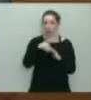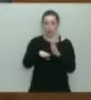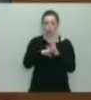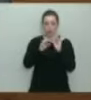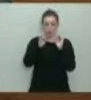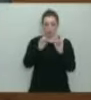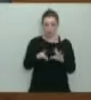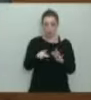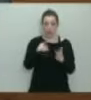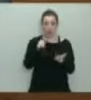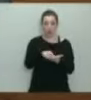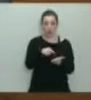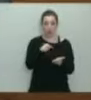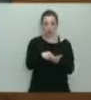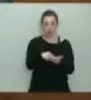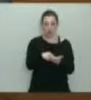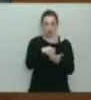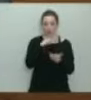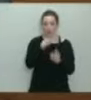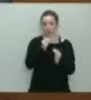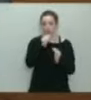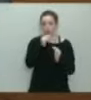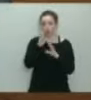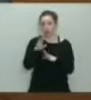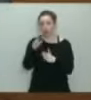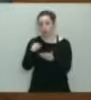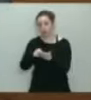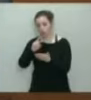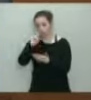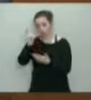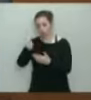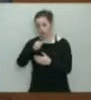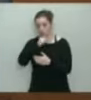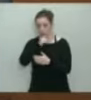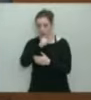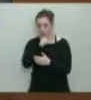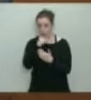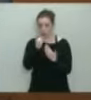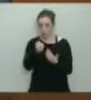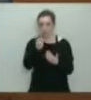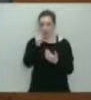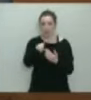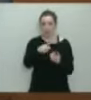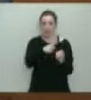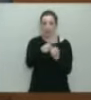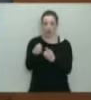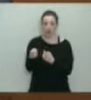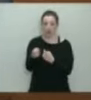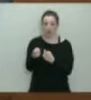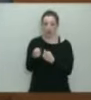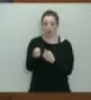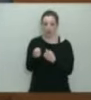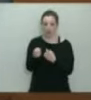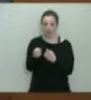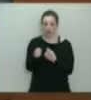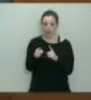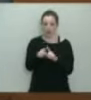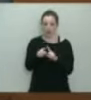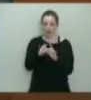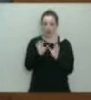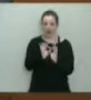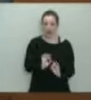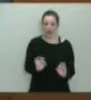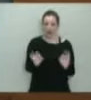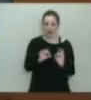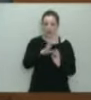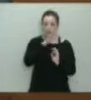crea en sustitución del antiguo canon y también en este caso, sin que sea necesario realizar ningún tipo de solicitud. Por lo